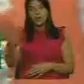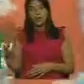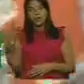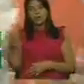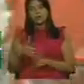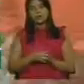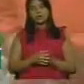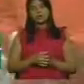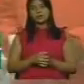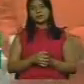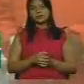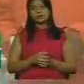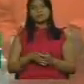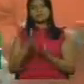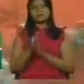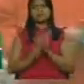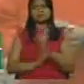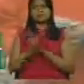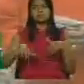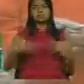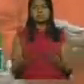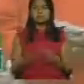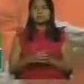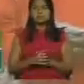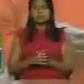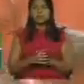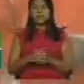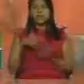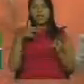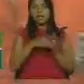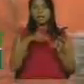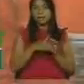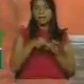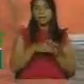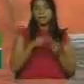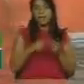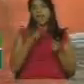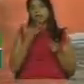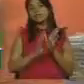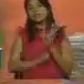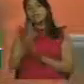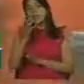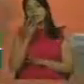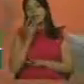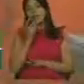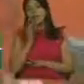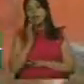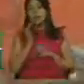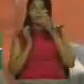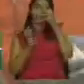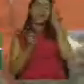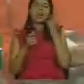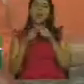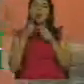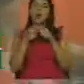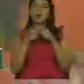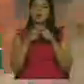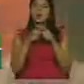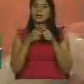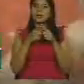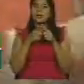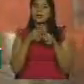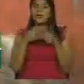lugar contrario lo que han venido desarrollando es biocombustible, el desarrollo, por ejemplo, de usar los precios de los productos para jugar con el